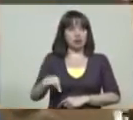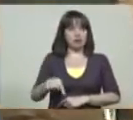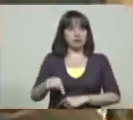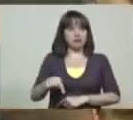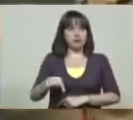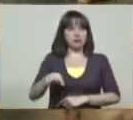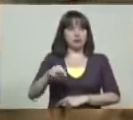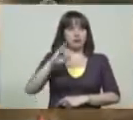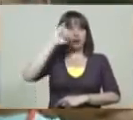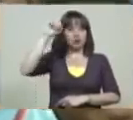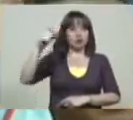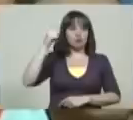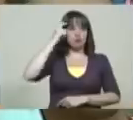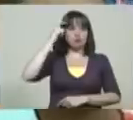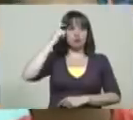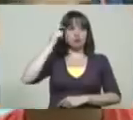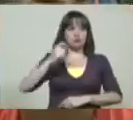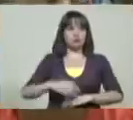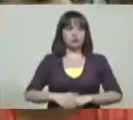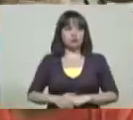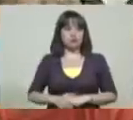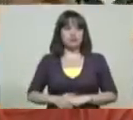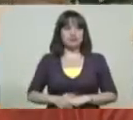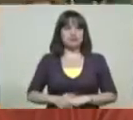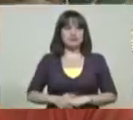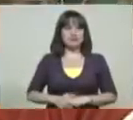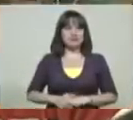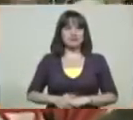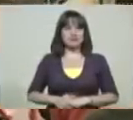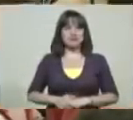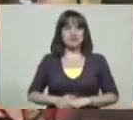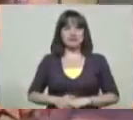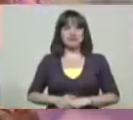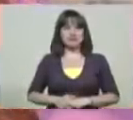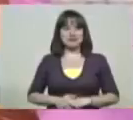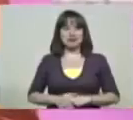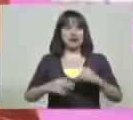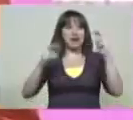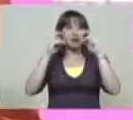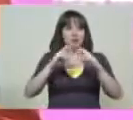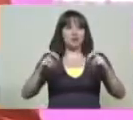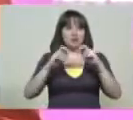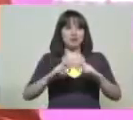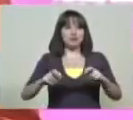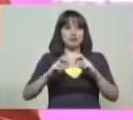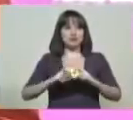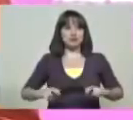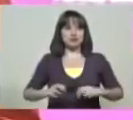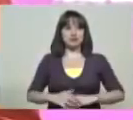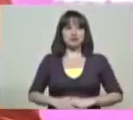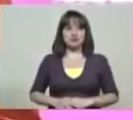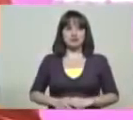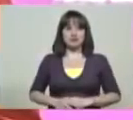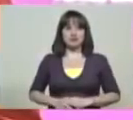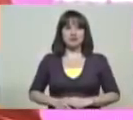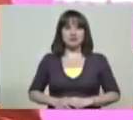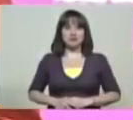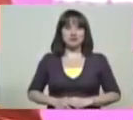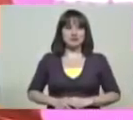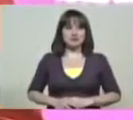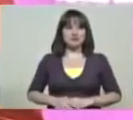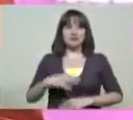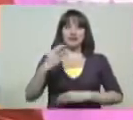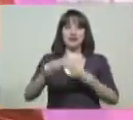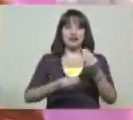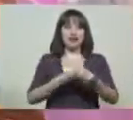Jorge Rodríguez, buscar los espacios comunicacionales para revisar las definiciones fundamentales que hicieron